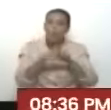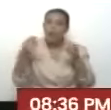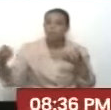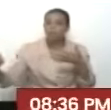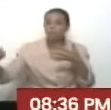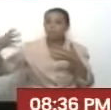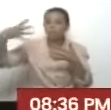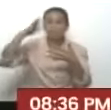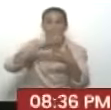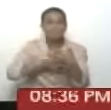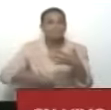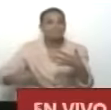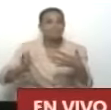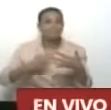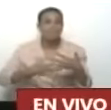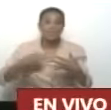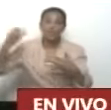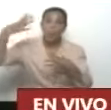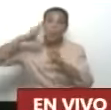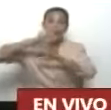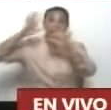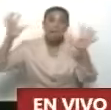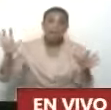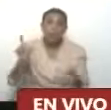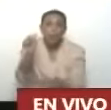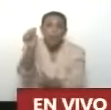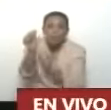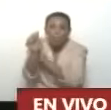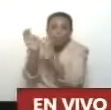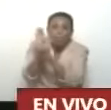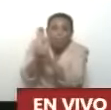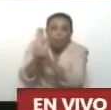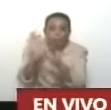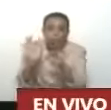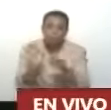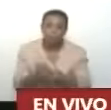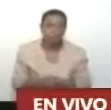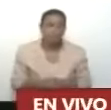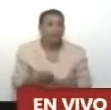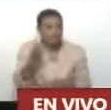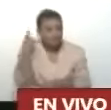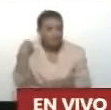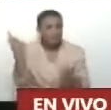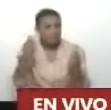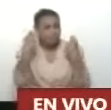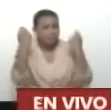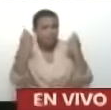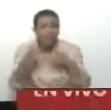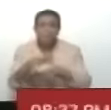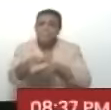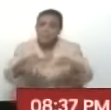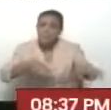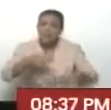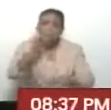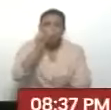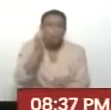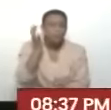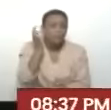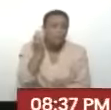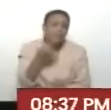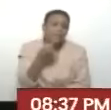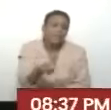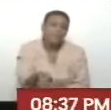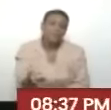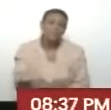Venezuela nace en el Esequibo y así lo decidió Venezuela ayer. Ayer, millones de hombres y mujeres.